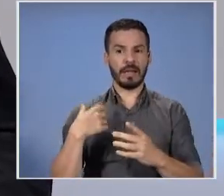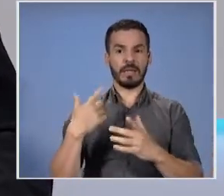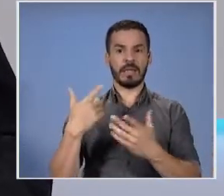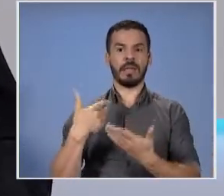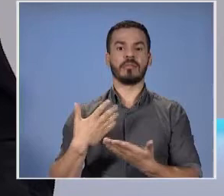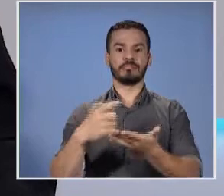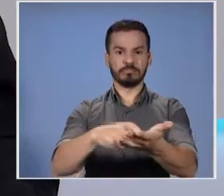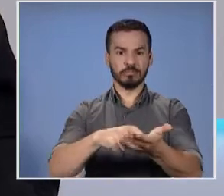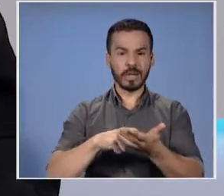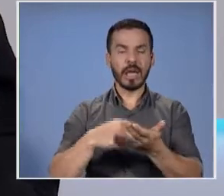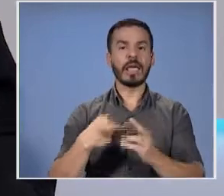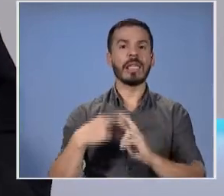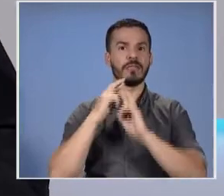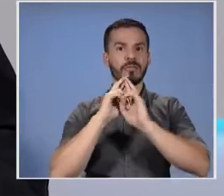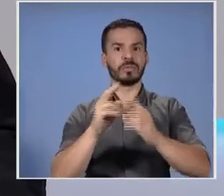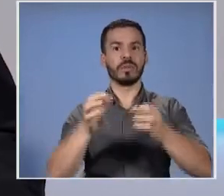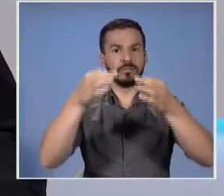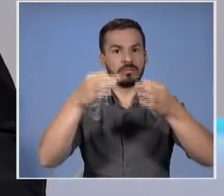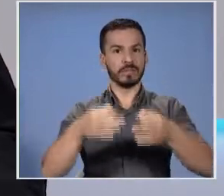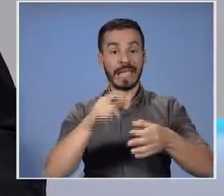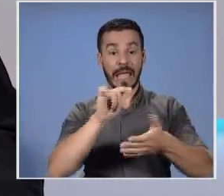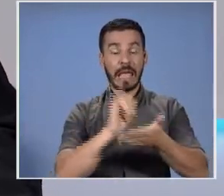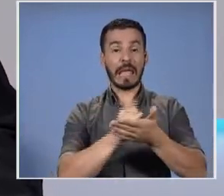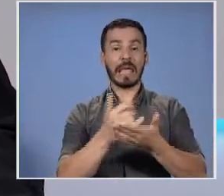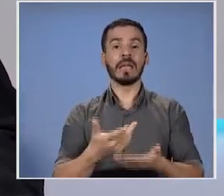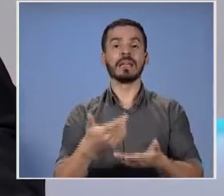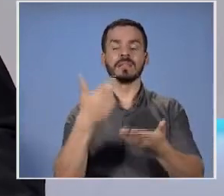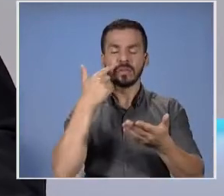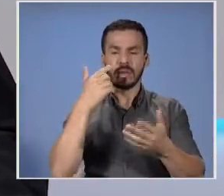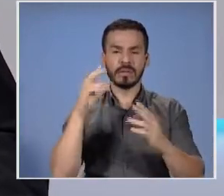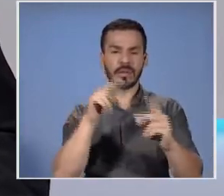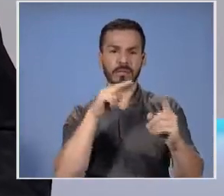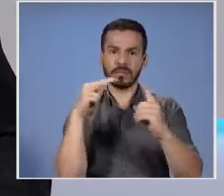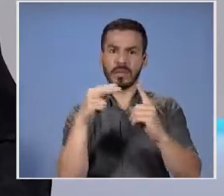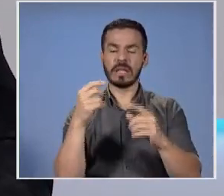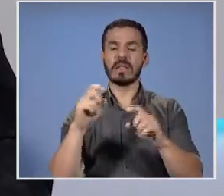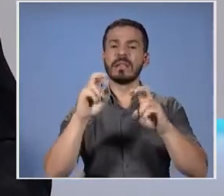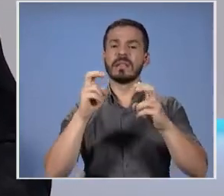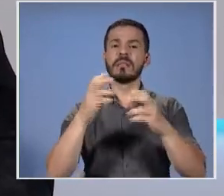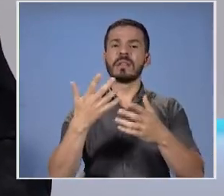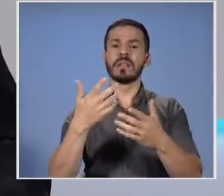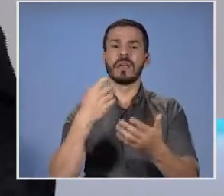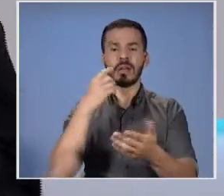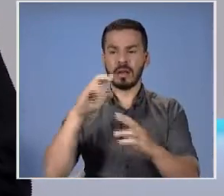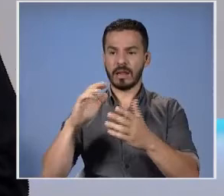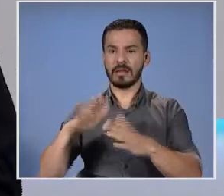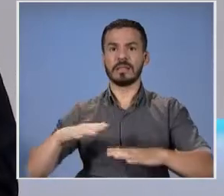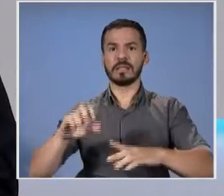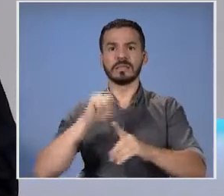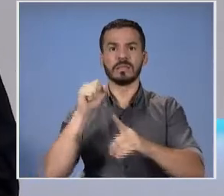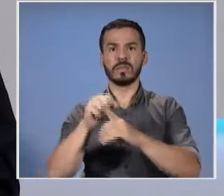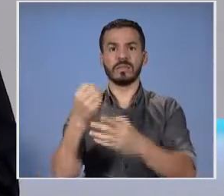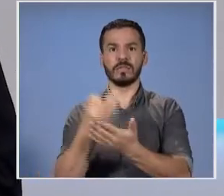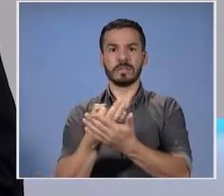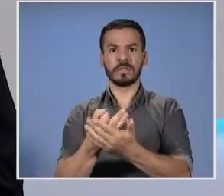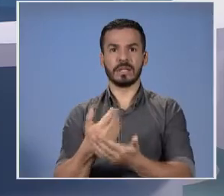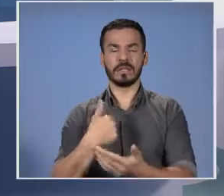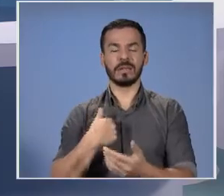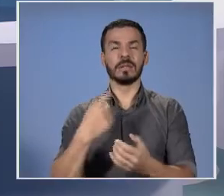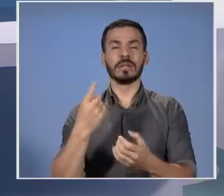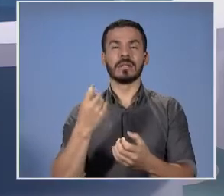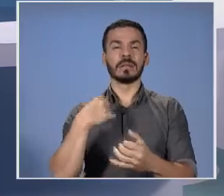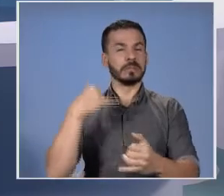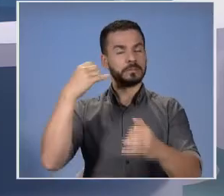que tiene. Y eso tiene que ser sopesado también en términos de la coyuntura fiscal que el país vive. Yo creo que nos tenemos que